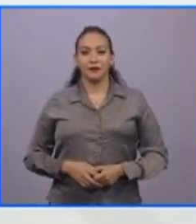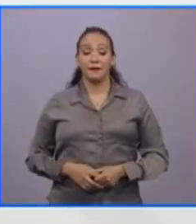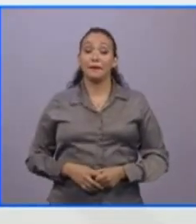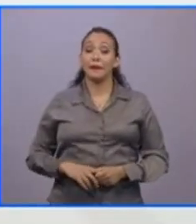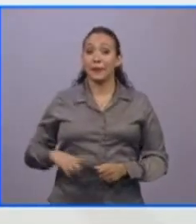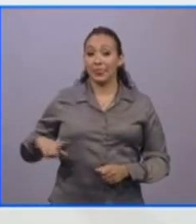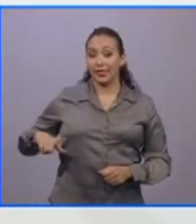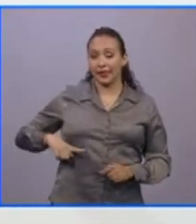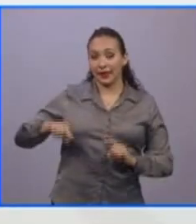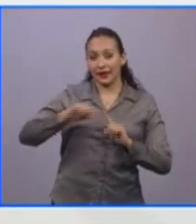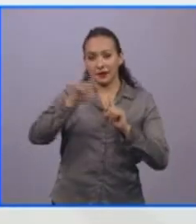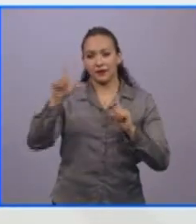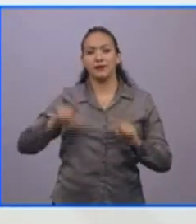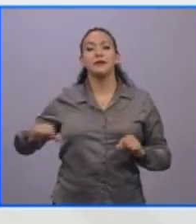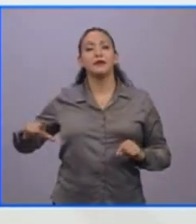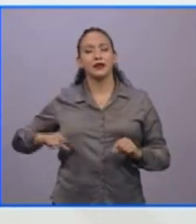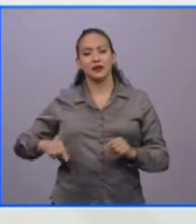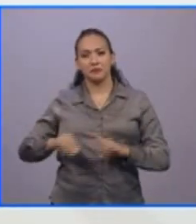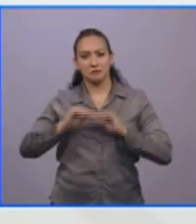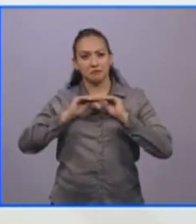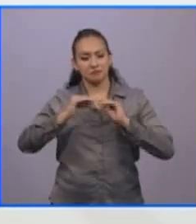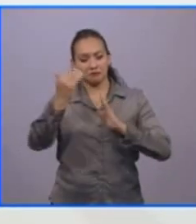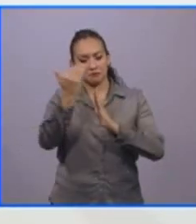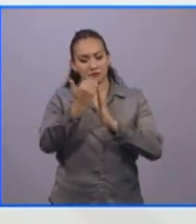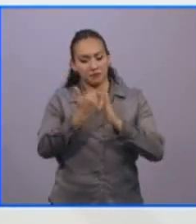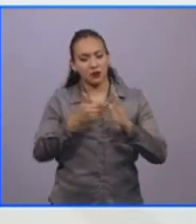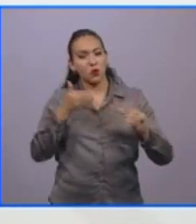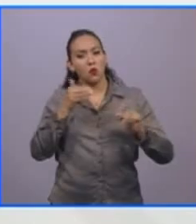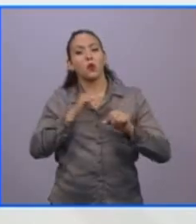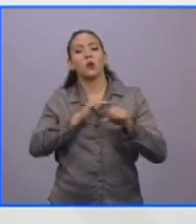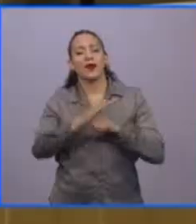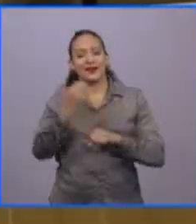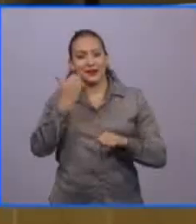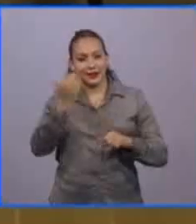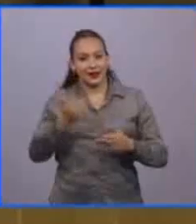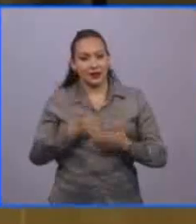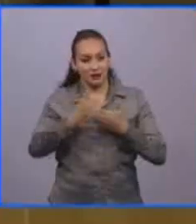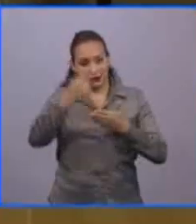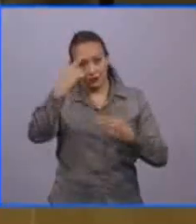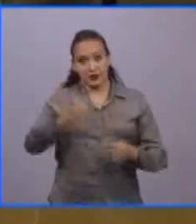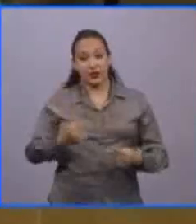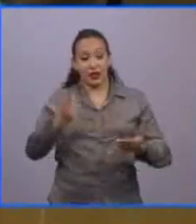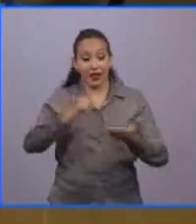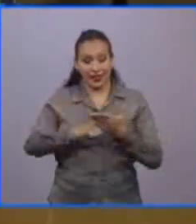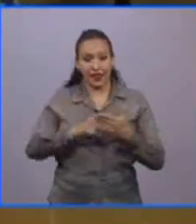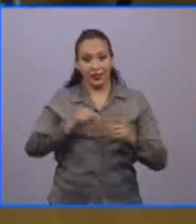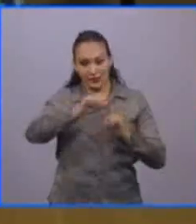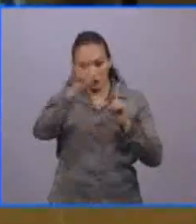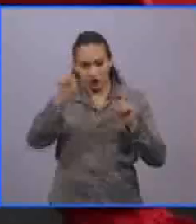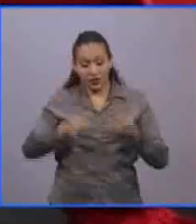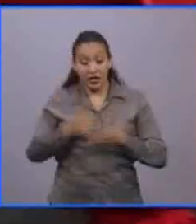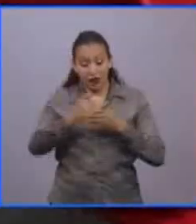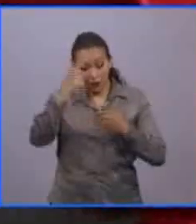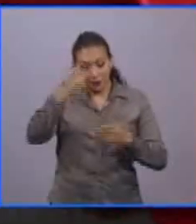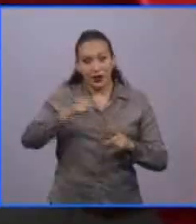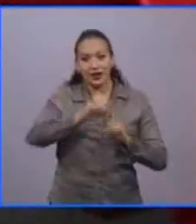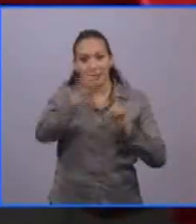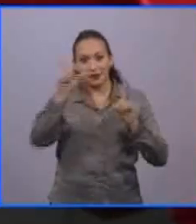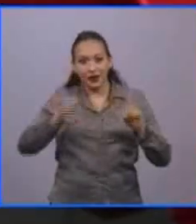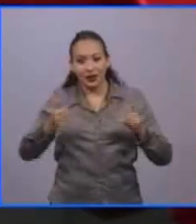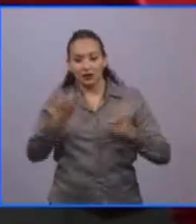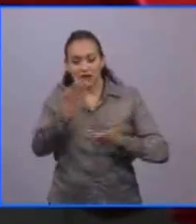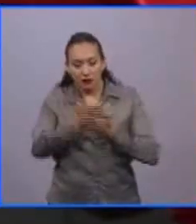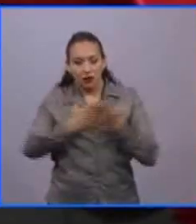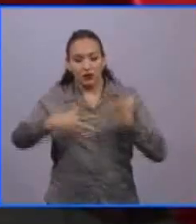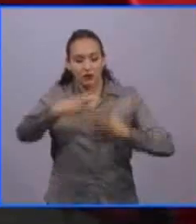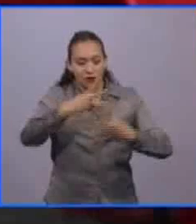El gobierno federal anunció diversas acciones, unas que buscan fortalecer el mercado interno y acelerar el crecimiento del país,